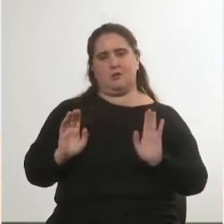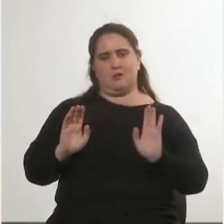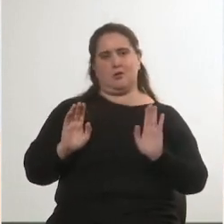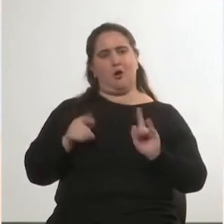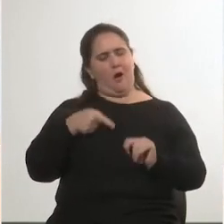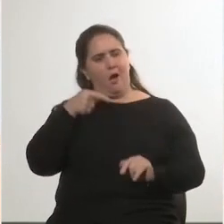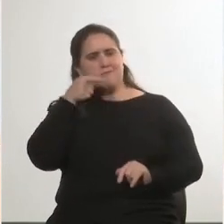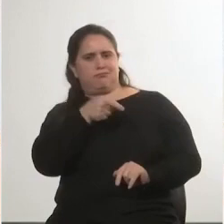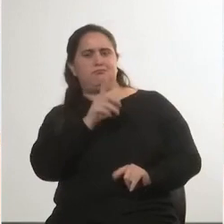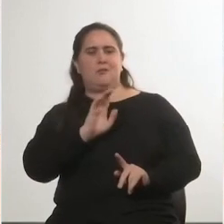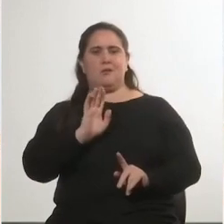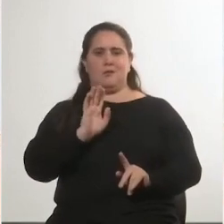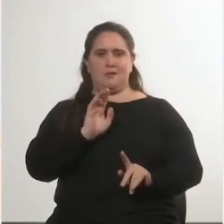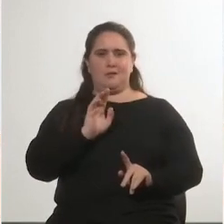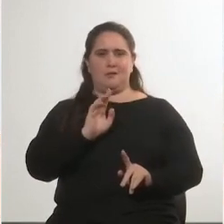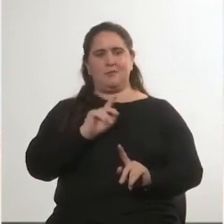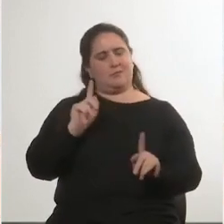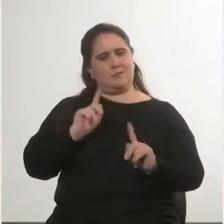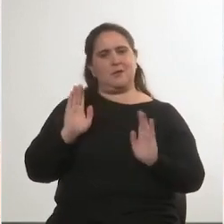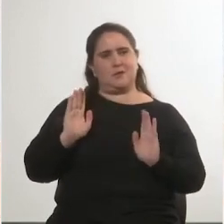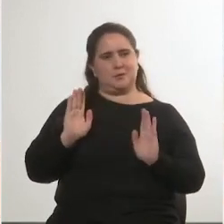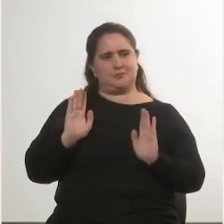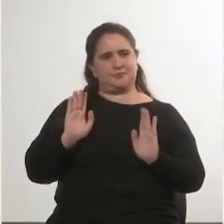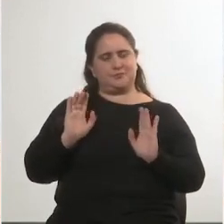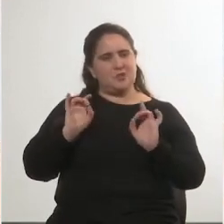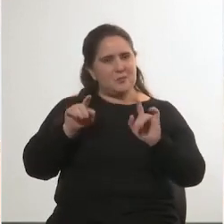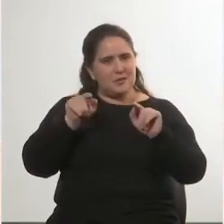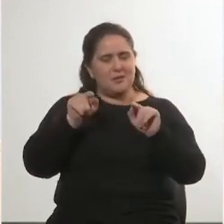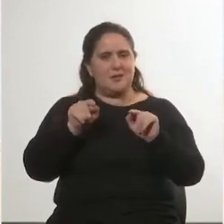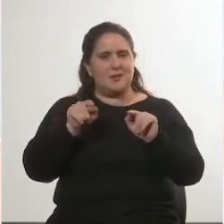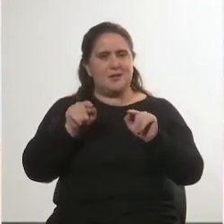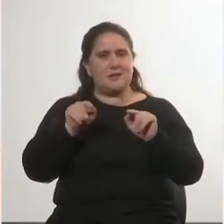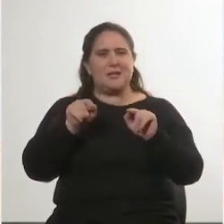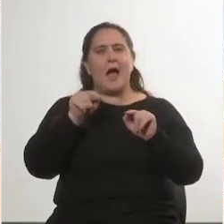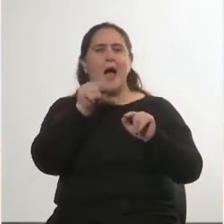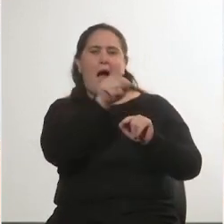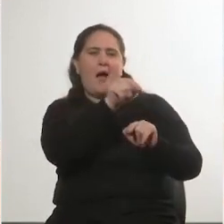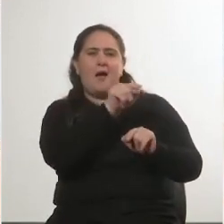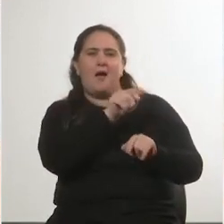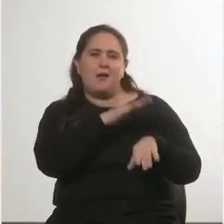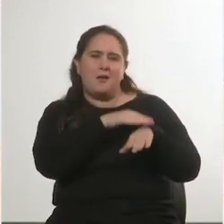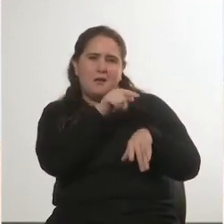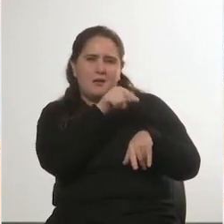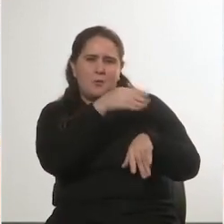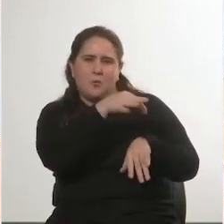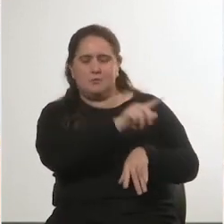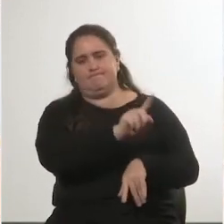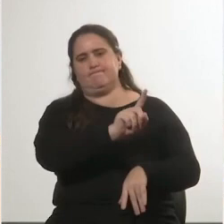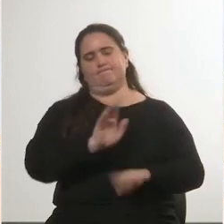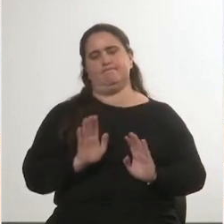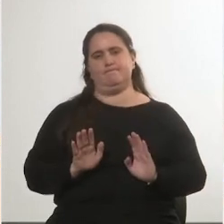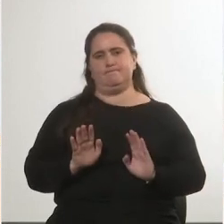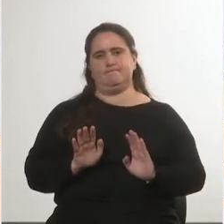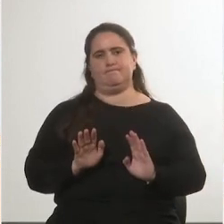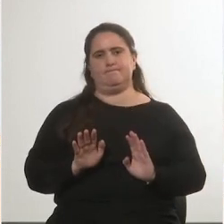en indicar, señalar con el dedo solamente en una dirección.